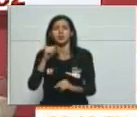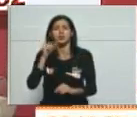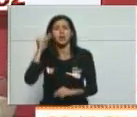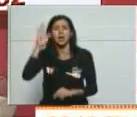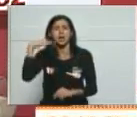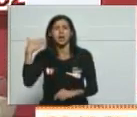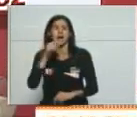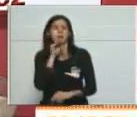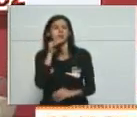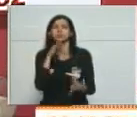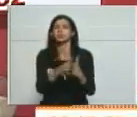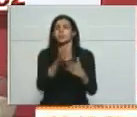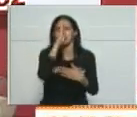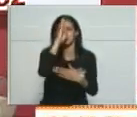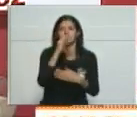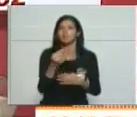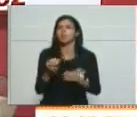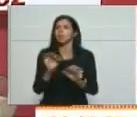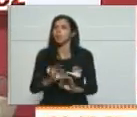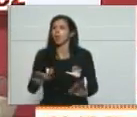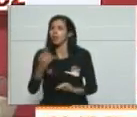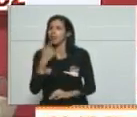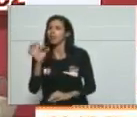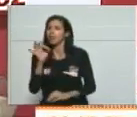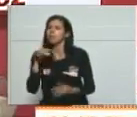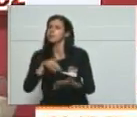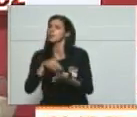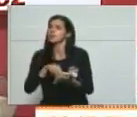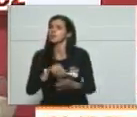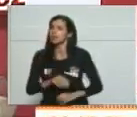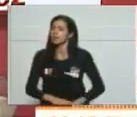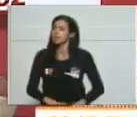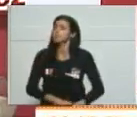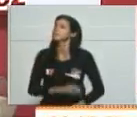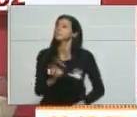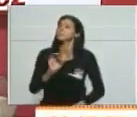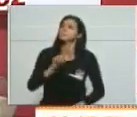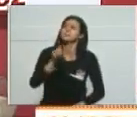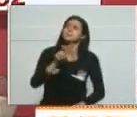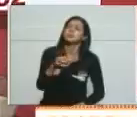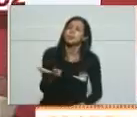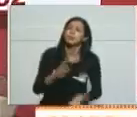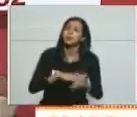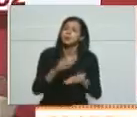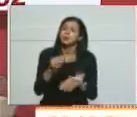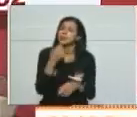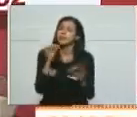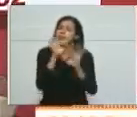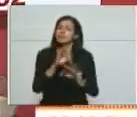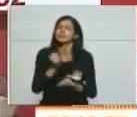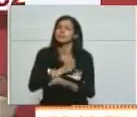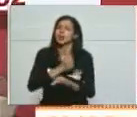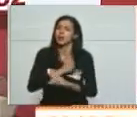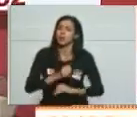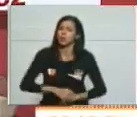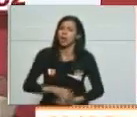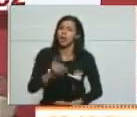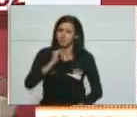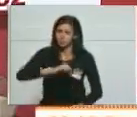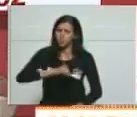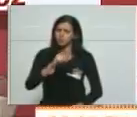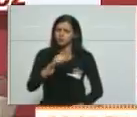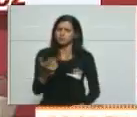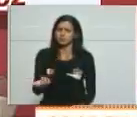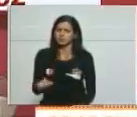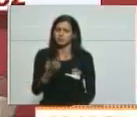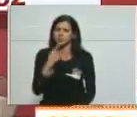vale? Que tiene su policía. ¿Por qué no hace mención a Chacao, que tiene su policía? ¿Por qué no